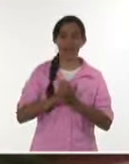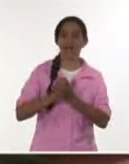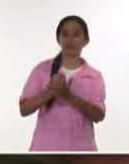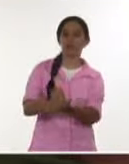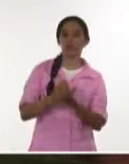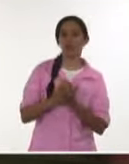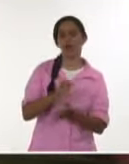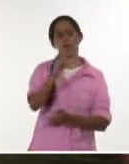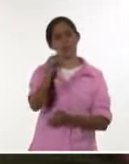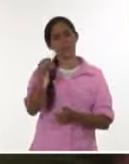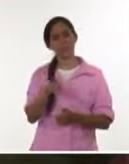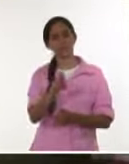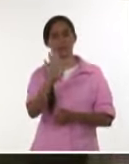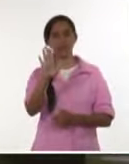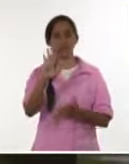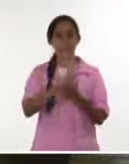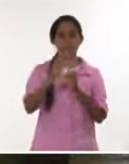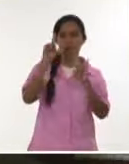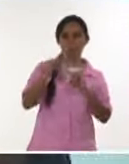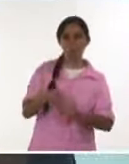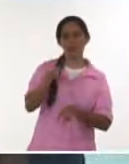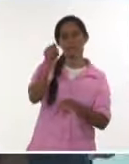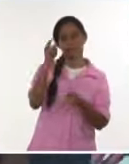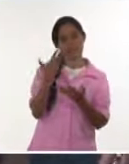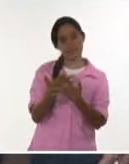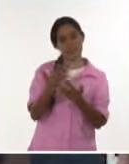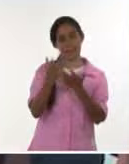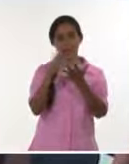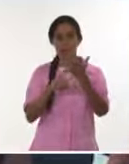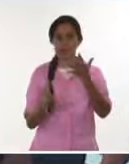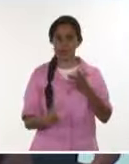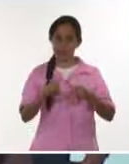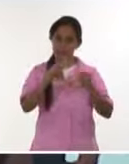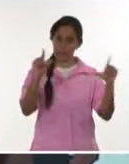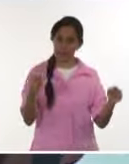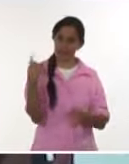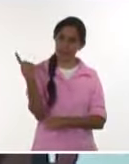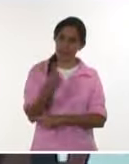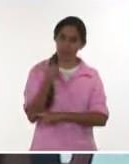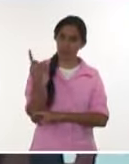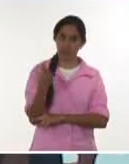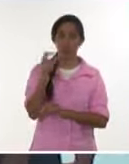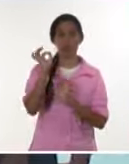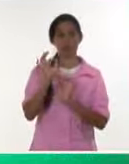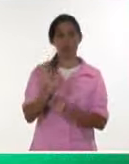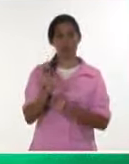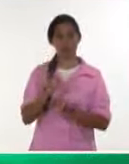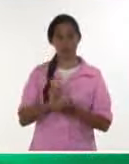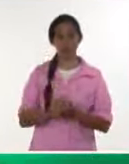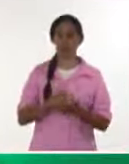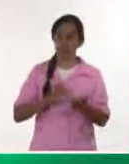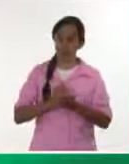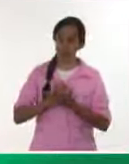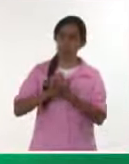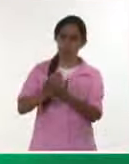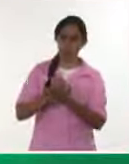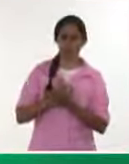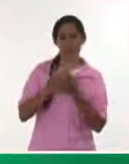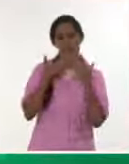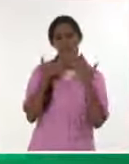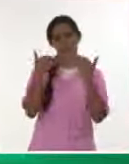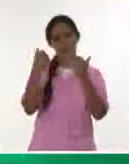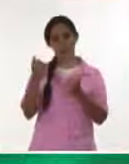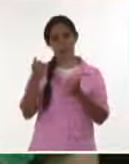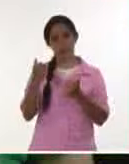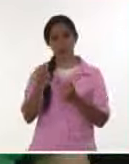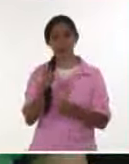1.5 megawatt al sistema electroenergético nacional. Con ello, contribuyen a mejorar el estado